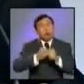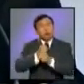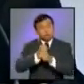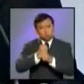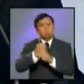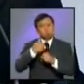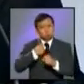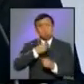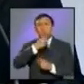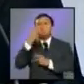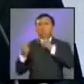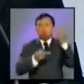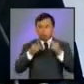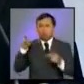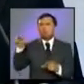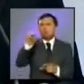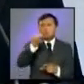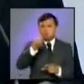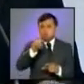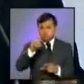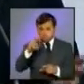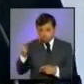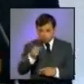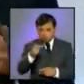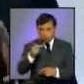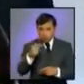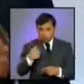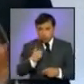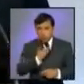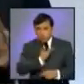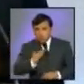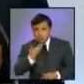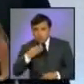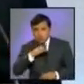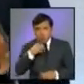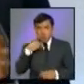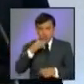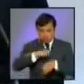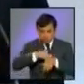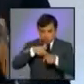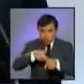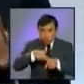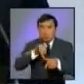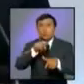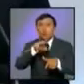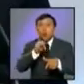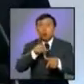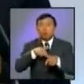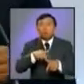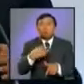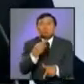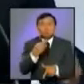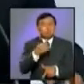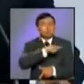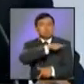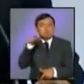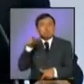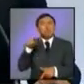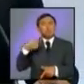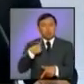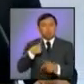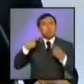a perder habría sido genial invitar a toda la gente del de México a que vea el verdadero